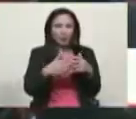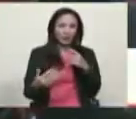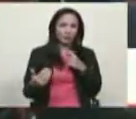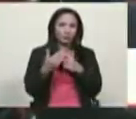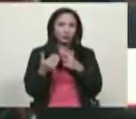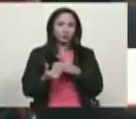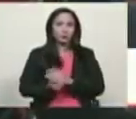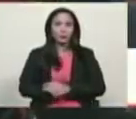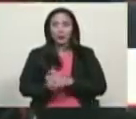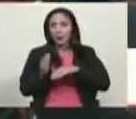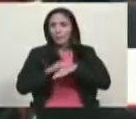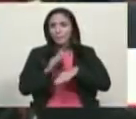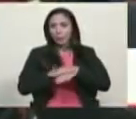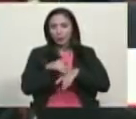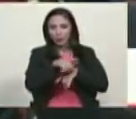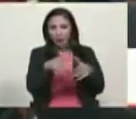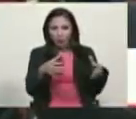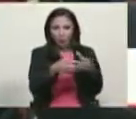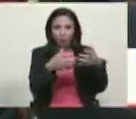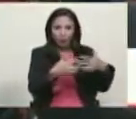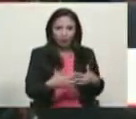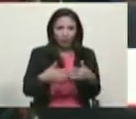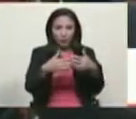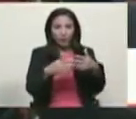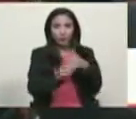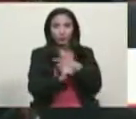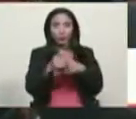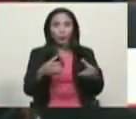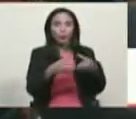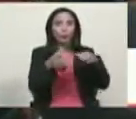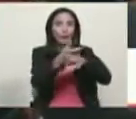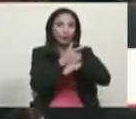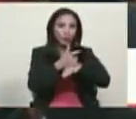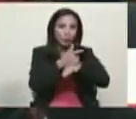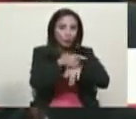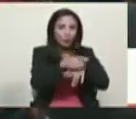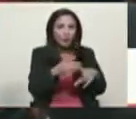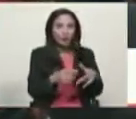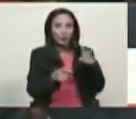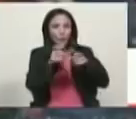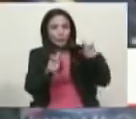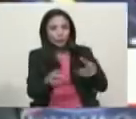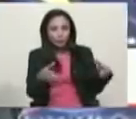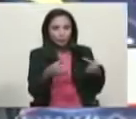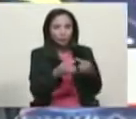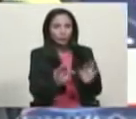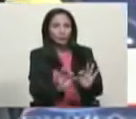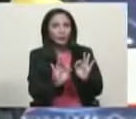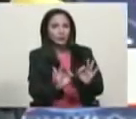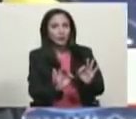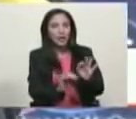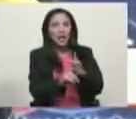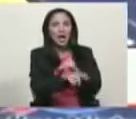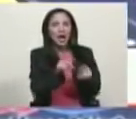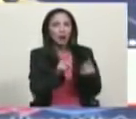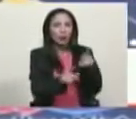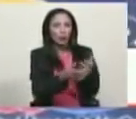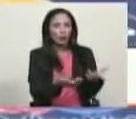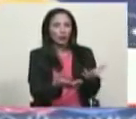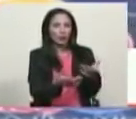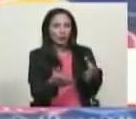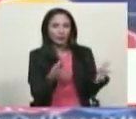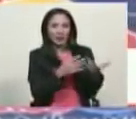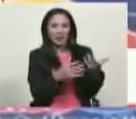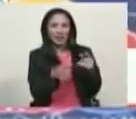no es a los Estados Unidos, es a la élite gobernante en Estados Unidos y en particular a los halcones de entre los